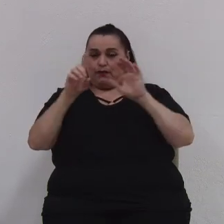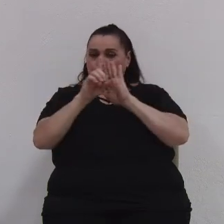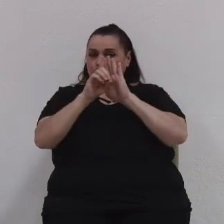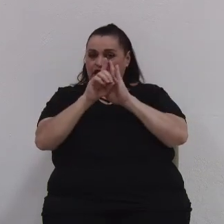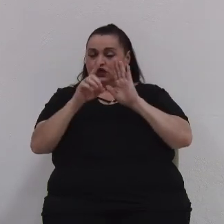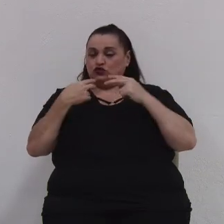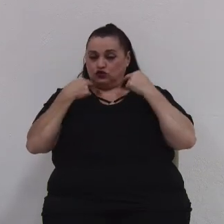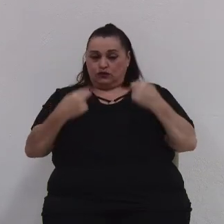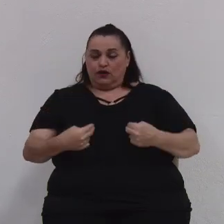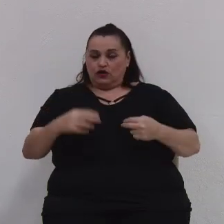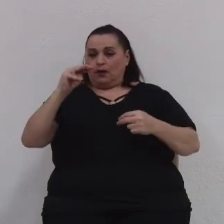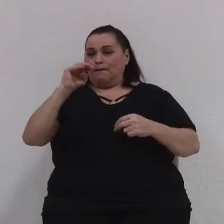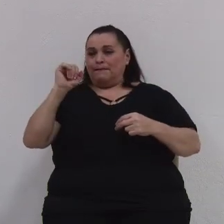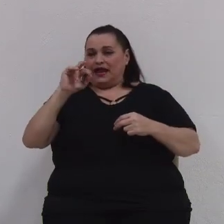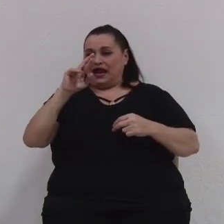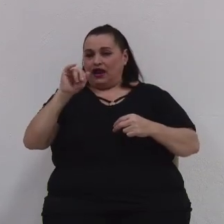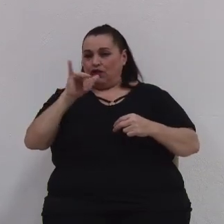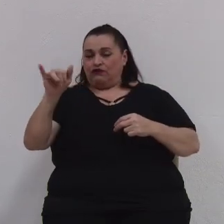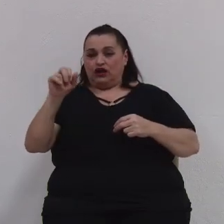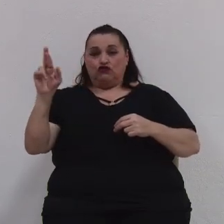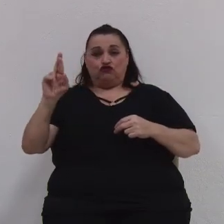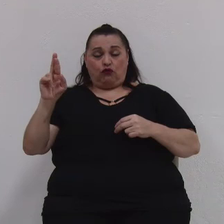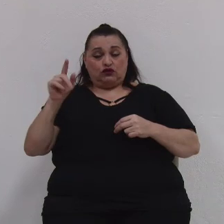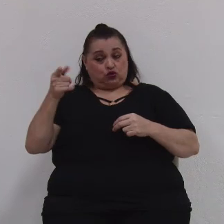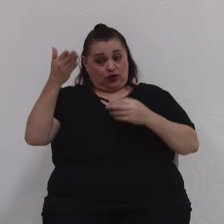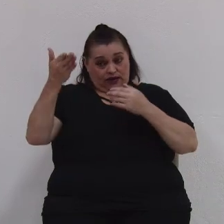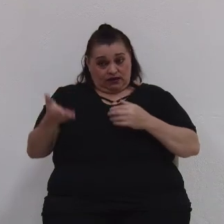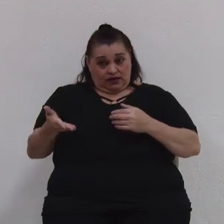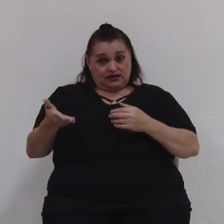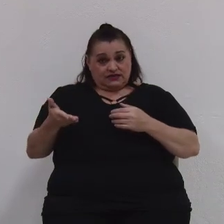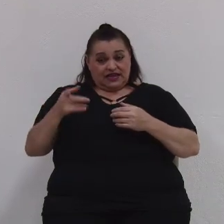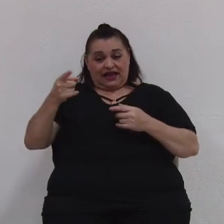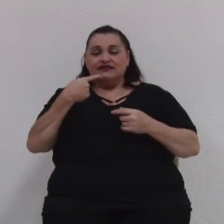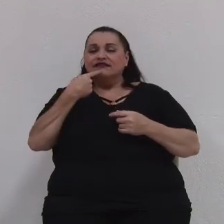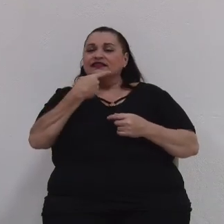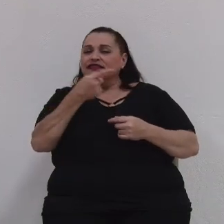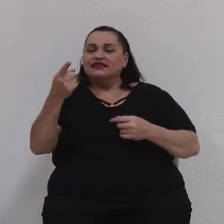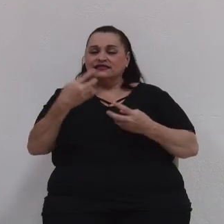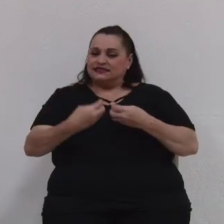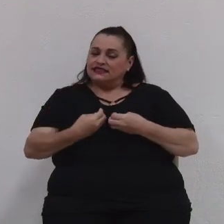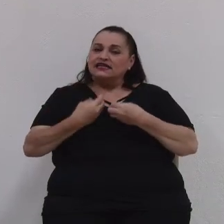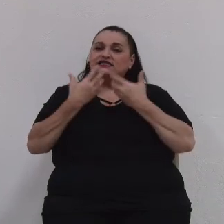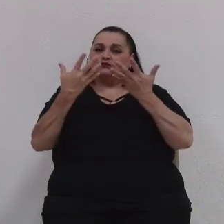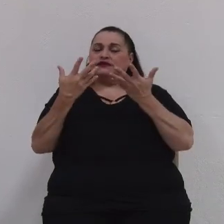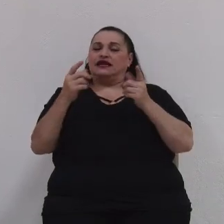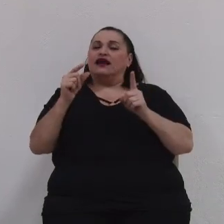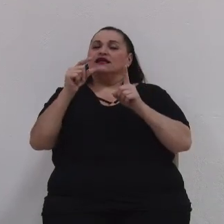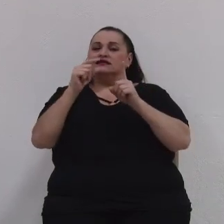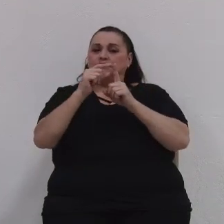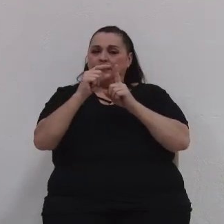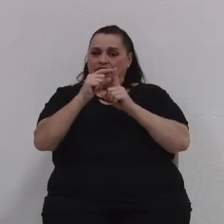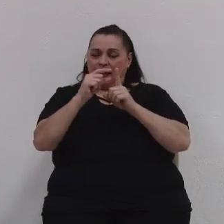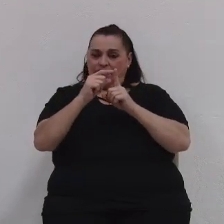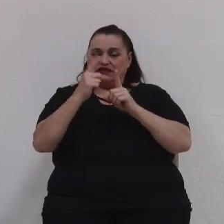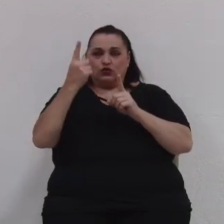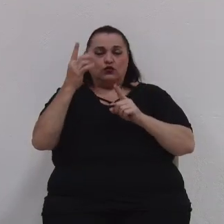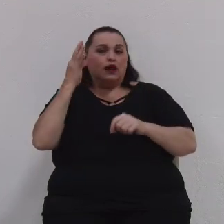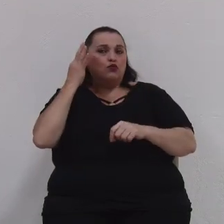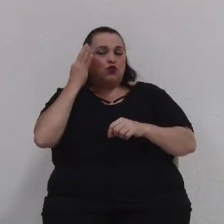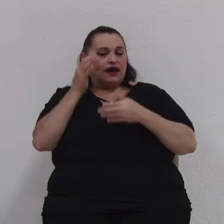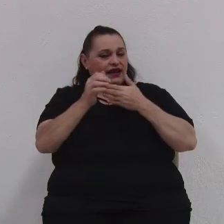Humanos, Mary Robinson, quien a su vez evoca y se inspira en las palabras de una mujer